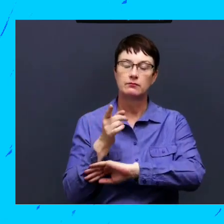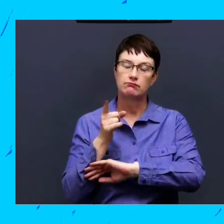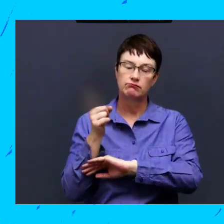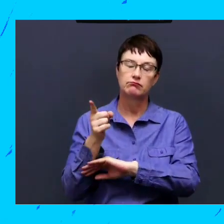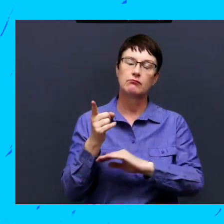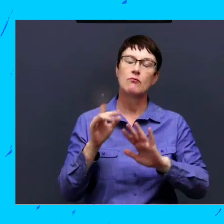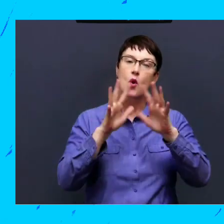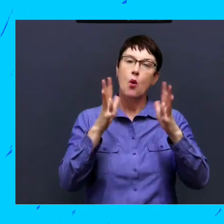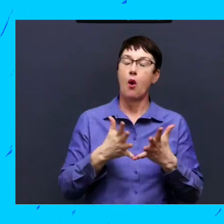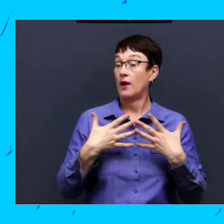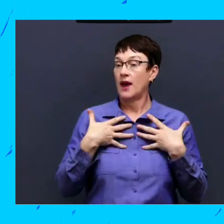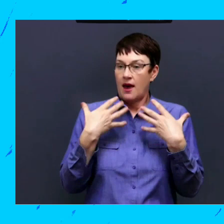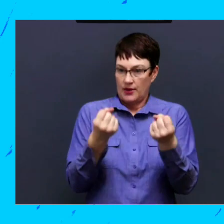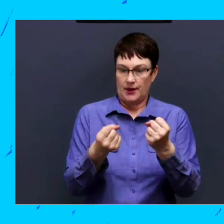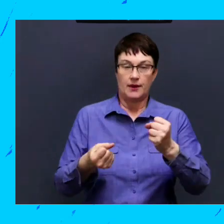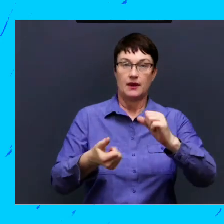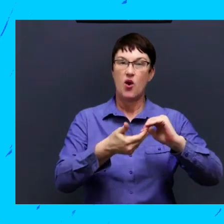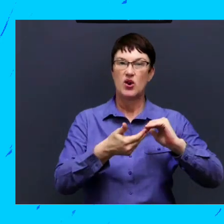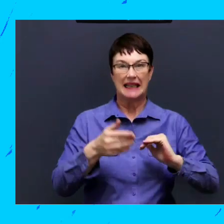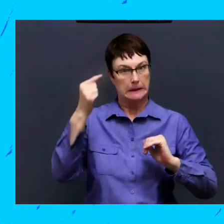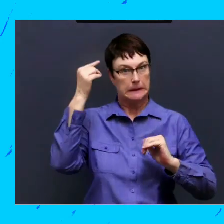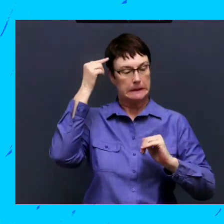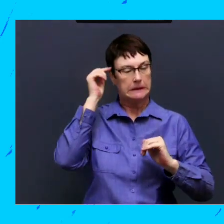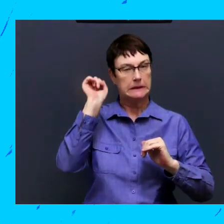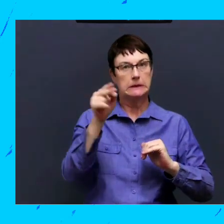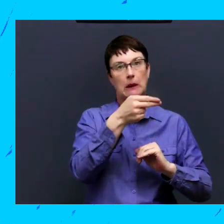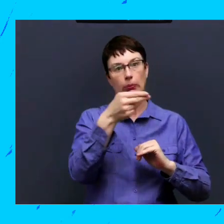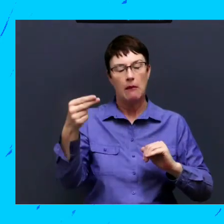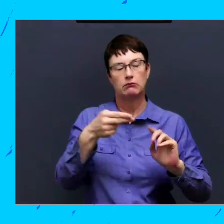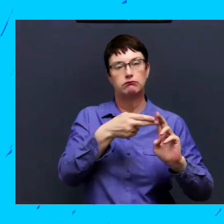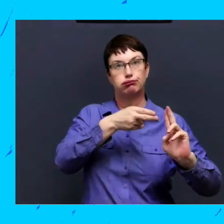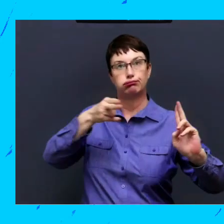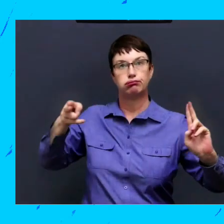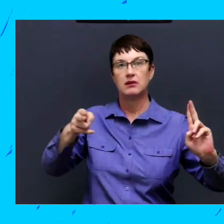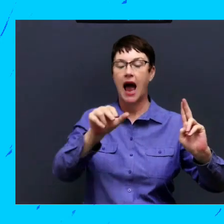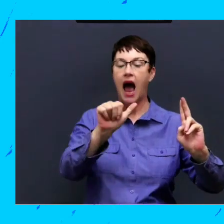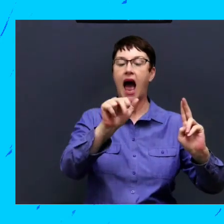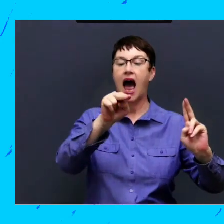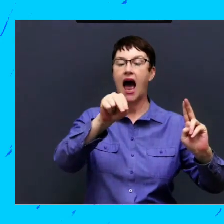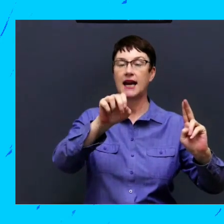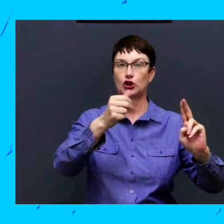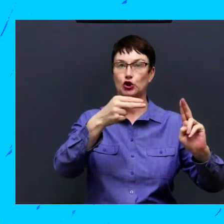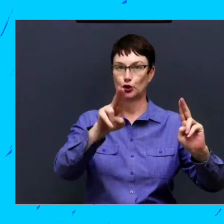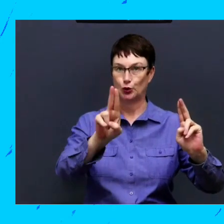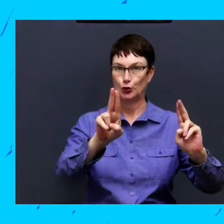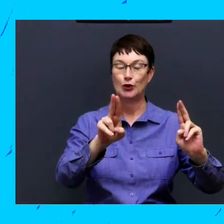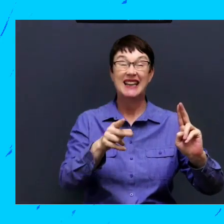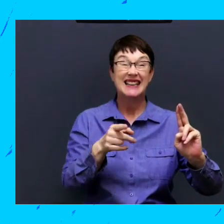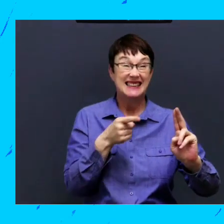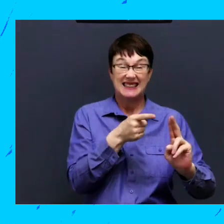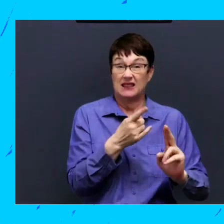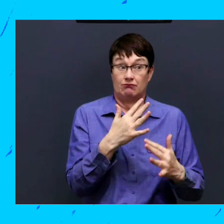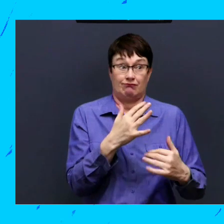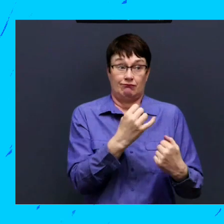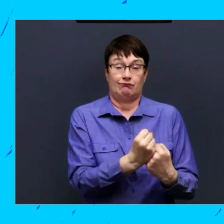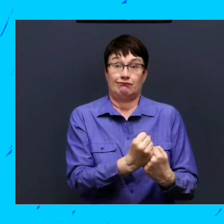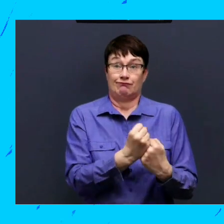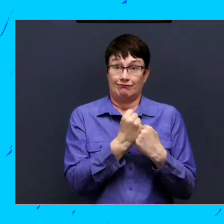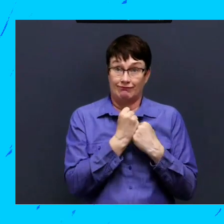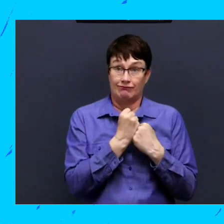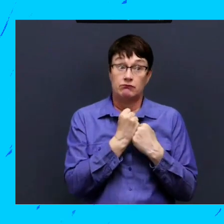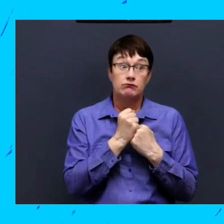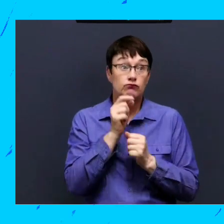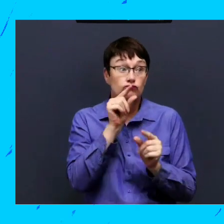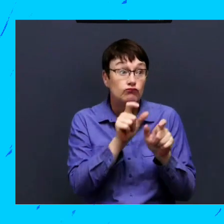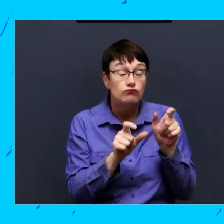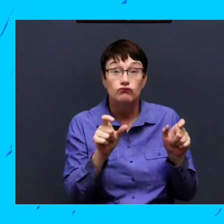de la OMS. Anshu es un aliado para los que trabajan con la salud y